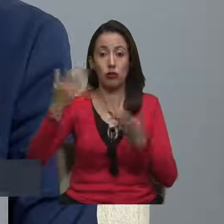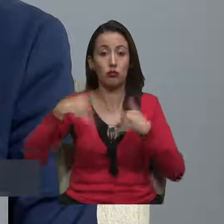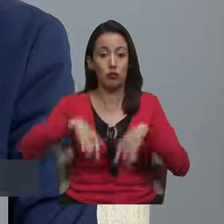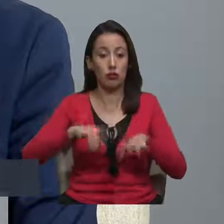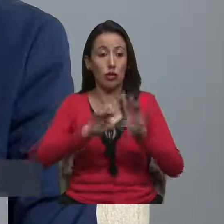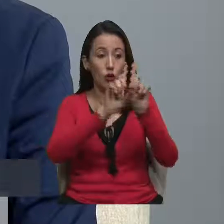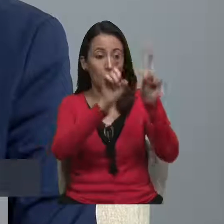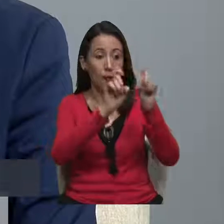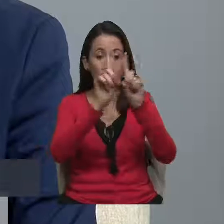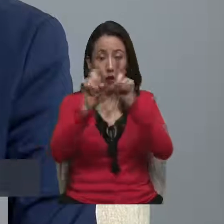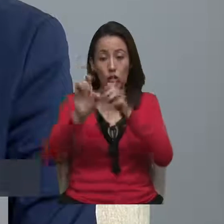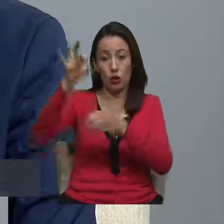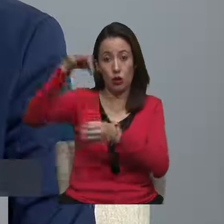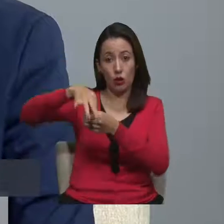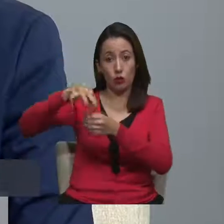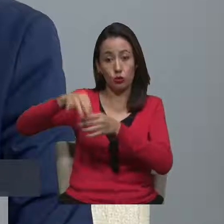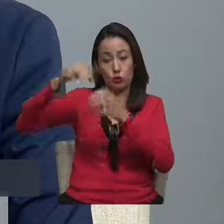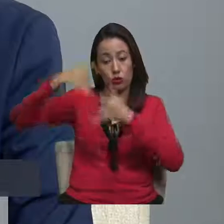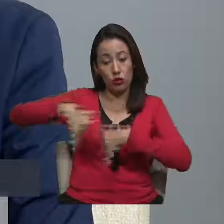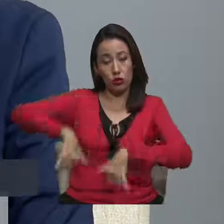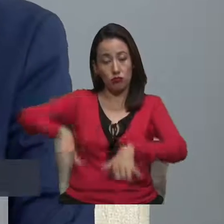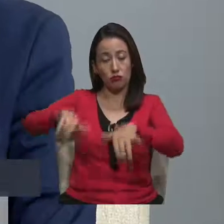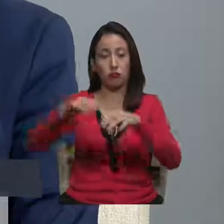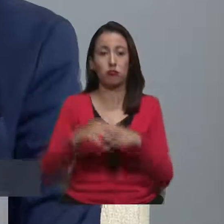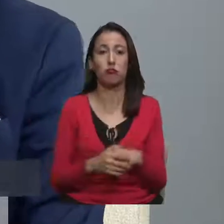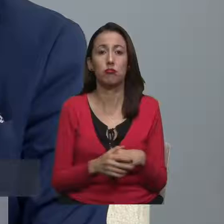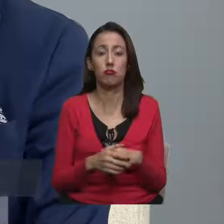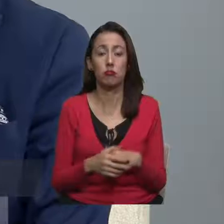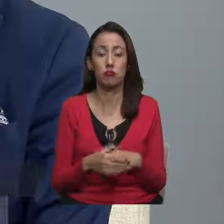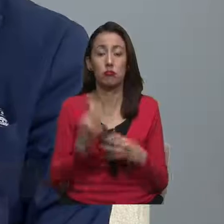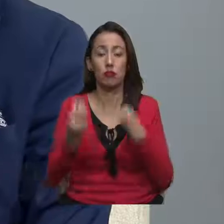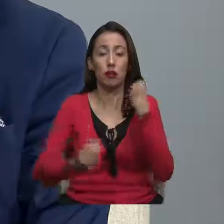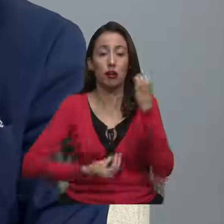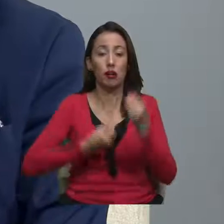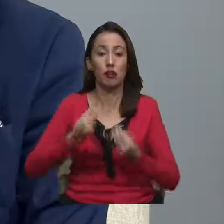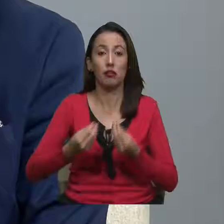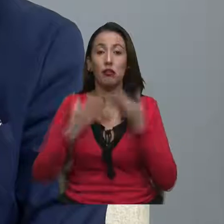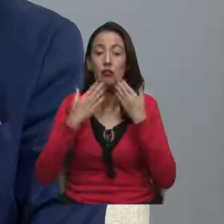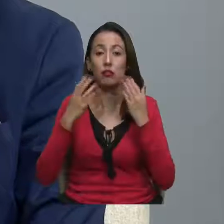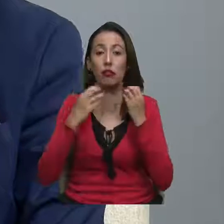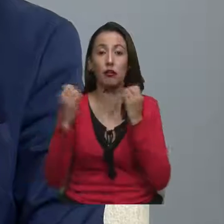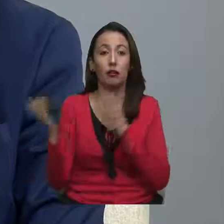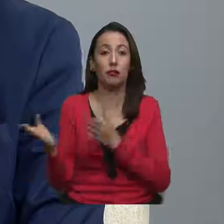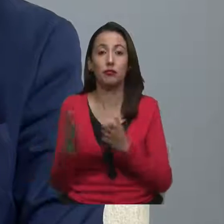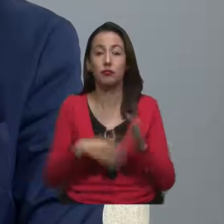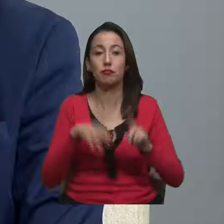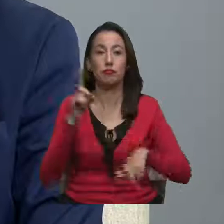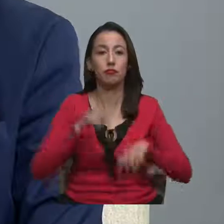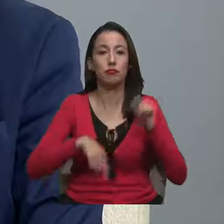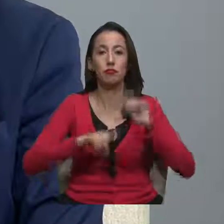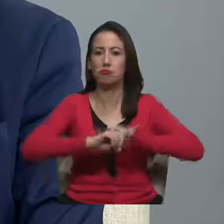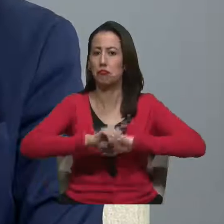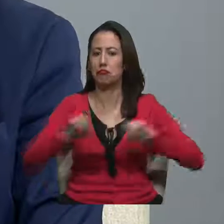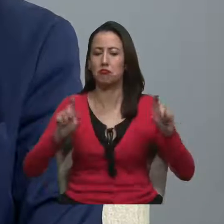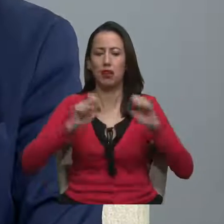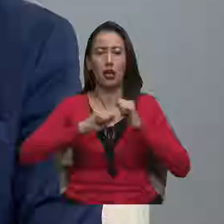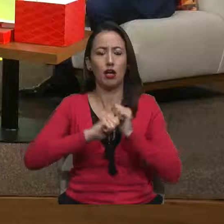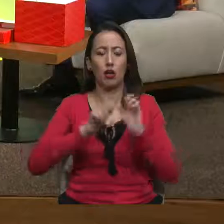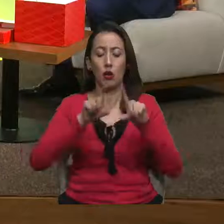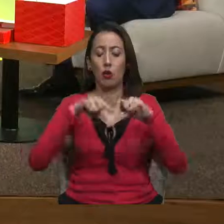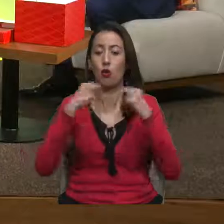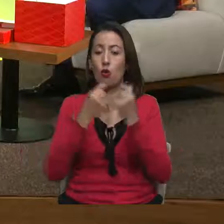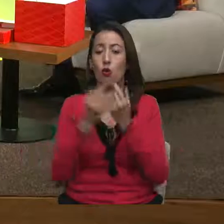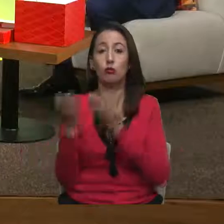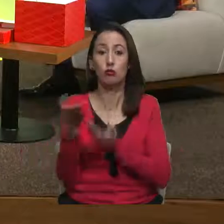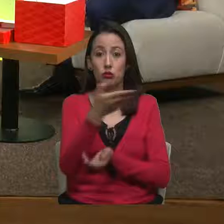el consejo de participación ciudadana o no para mí personalmente no sirve de nada y no ha servido nunca de nada usted va a